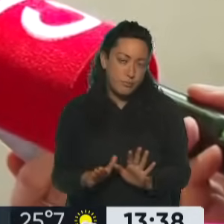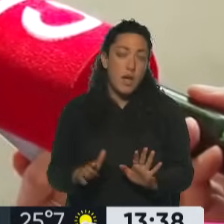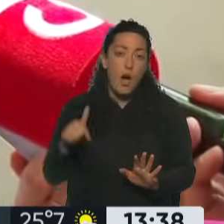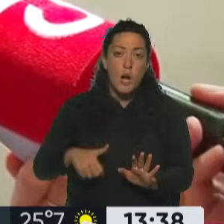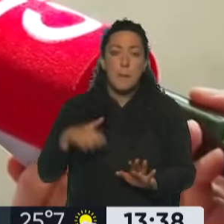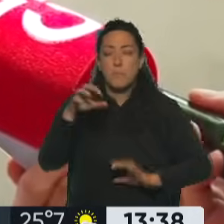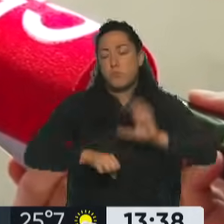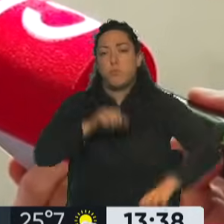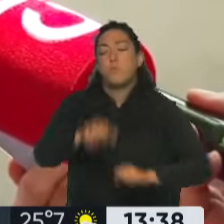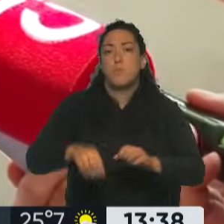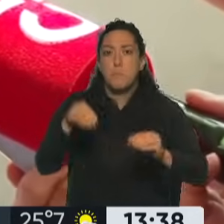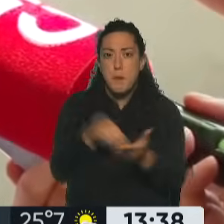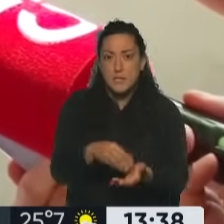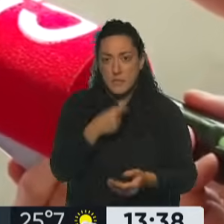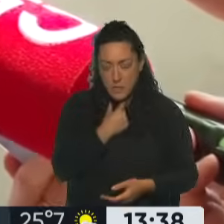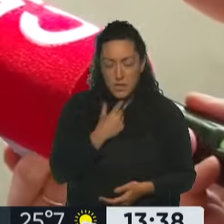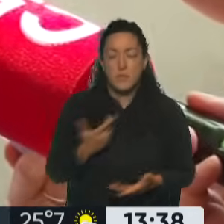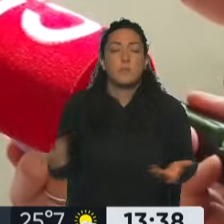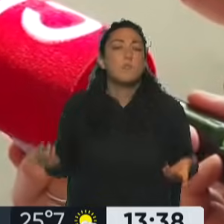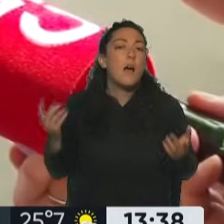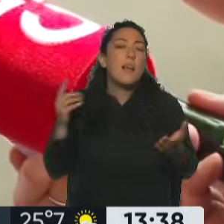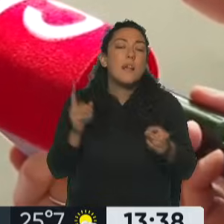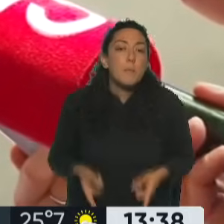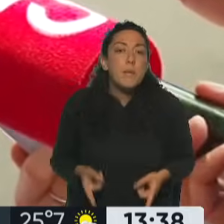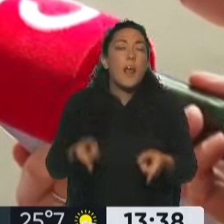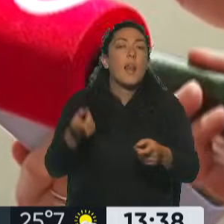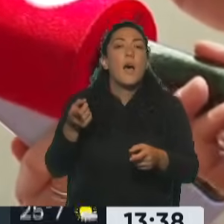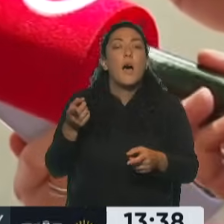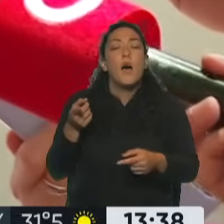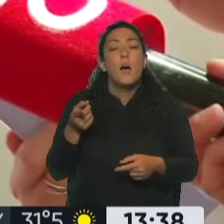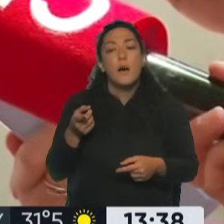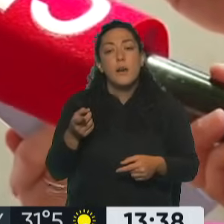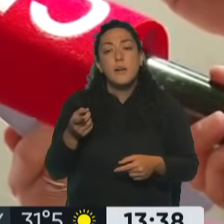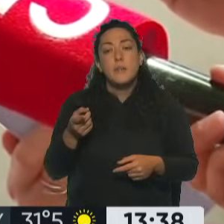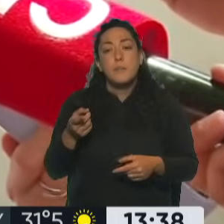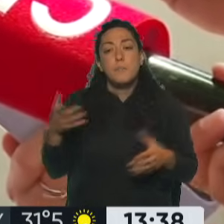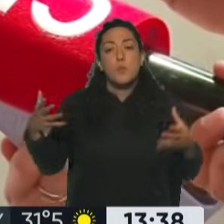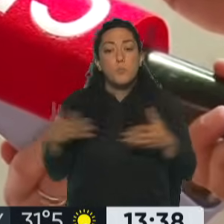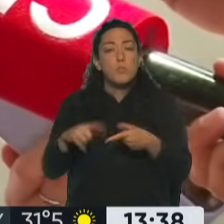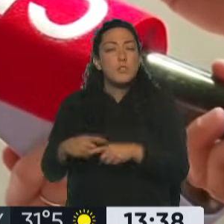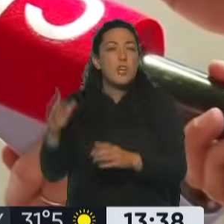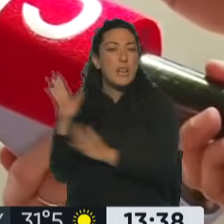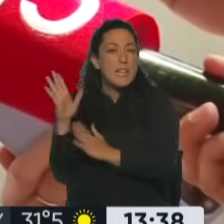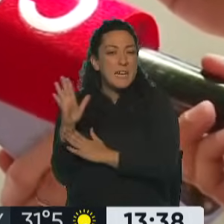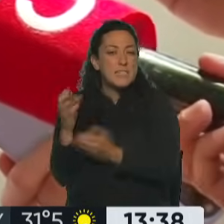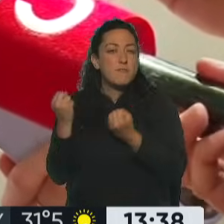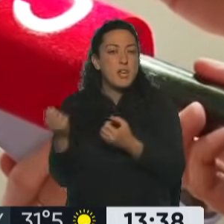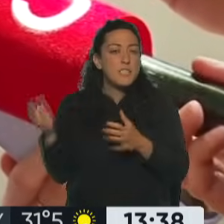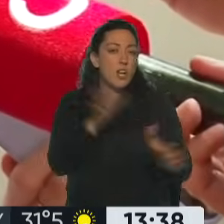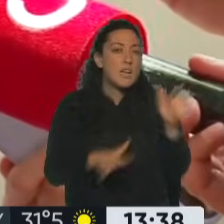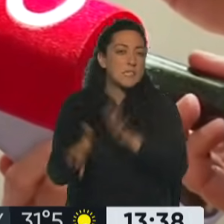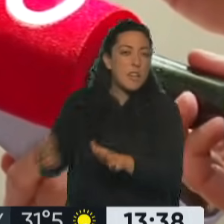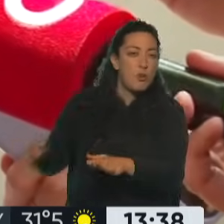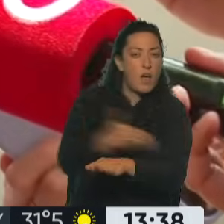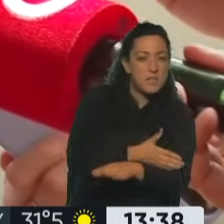más. Y además, digo, esa derecha internacional organizada